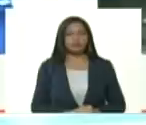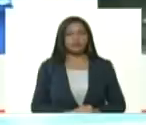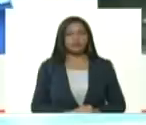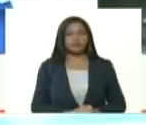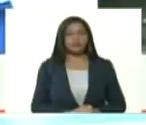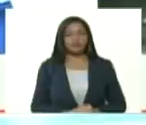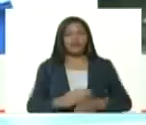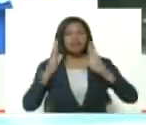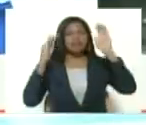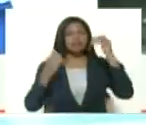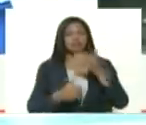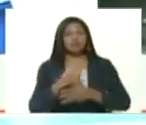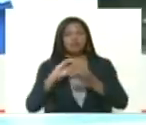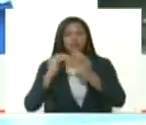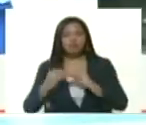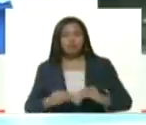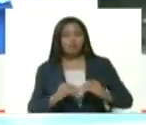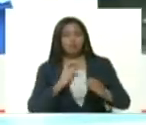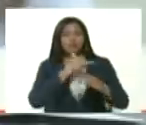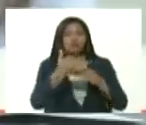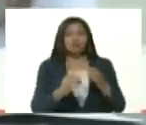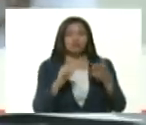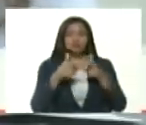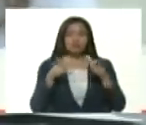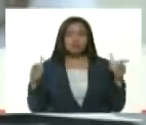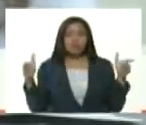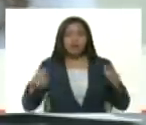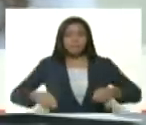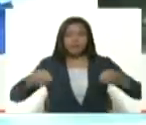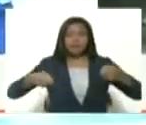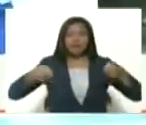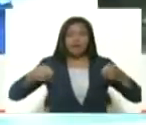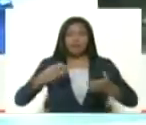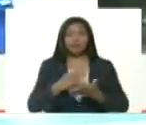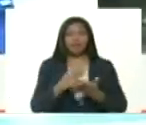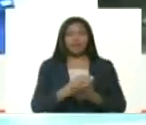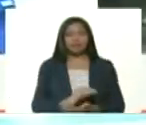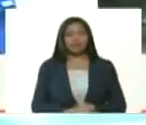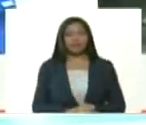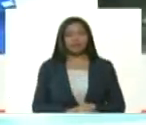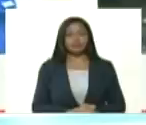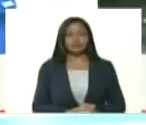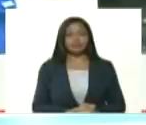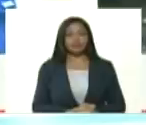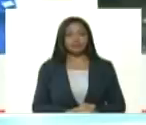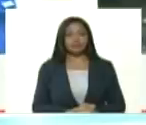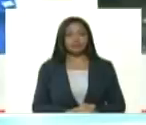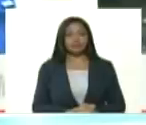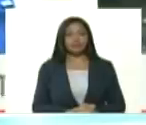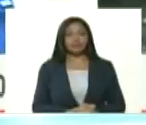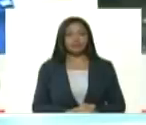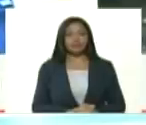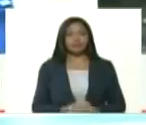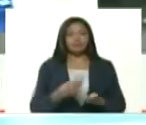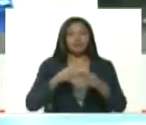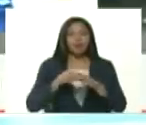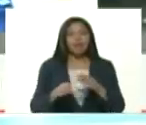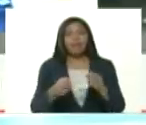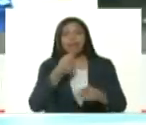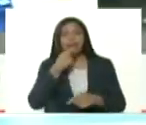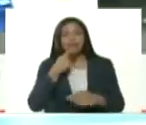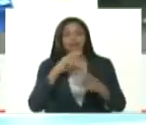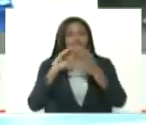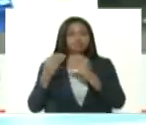Jacqueline, para ponerlo más bonito, un proyecto de ampliación del mercado de Catia, embellecimiento del mercado de Catia, ponerlo bello,